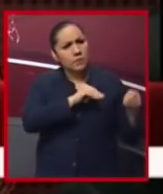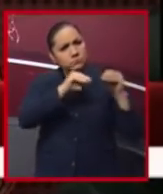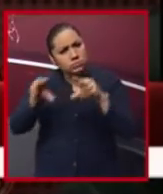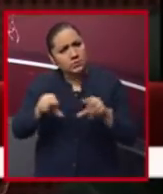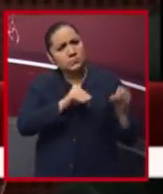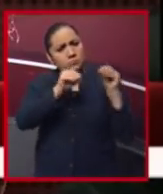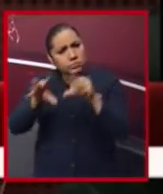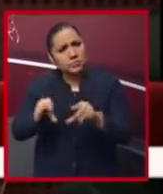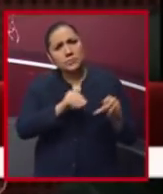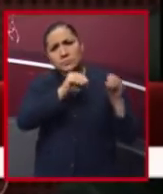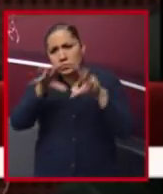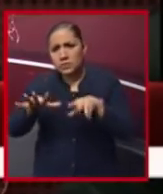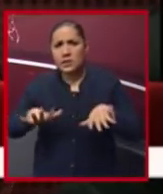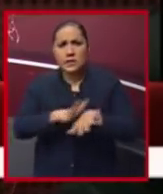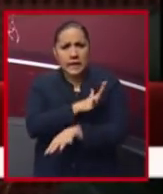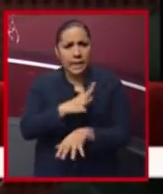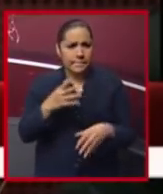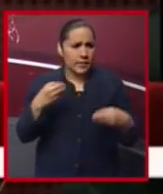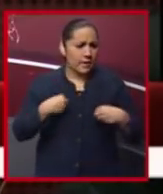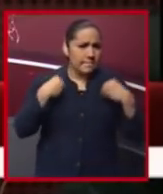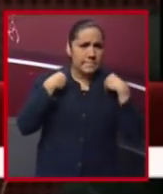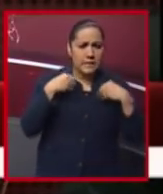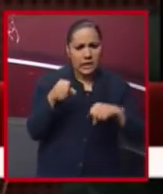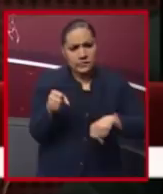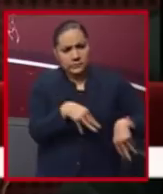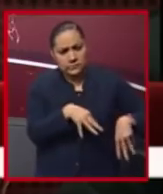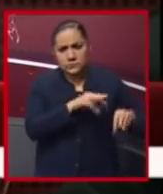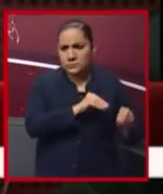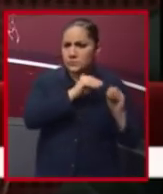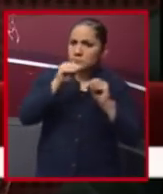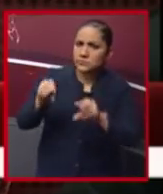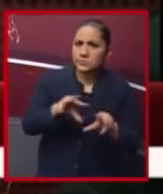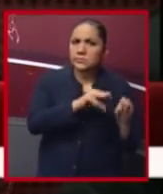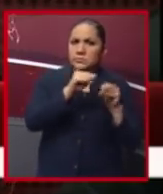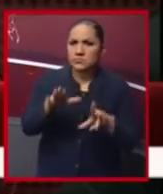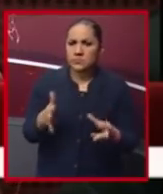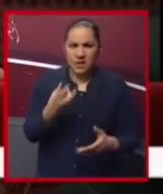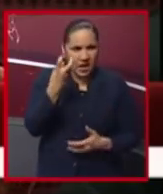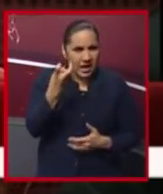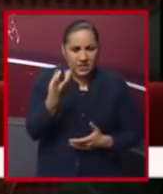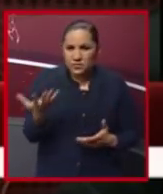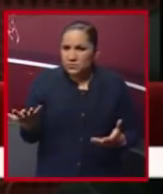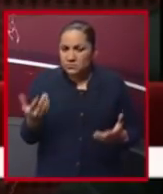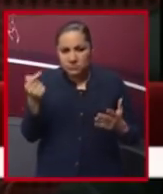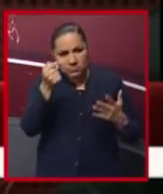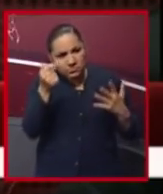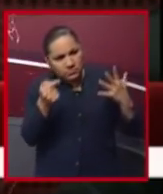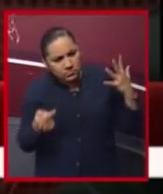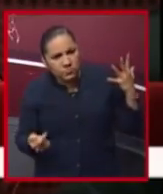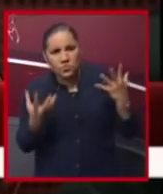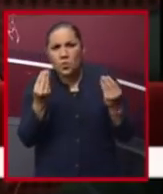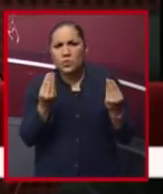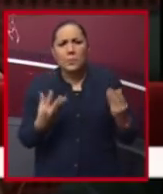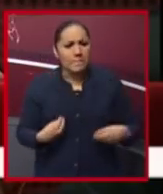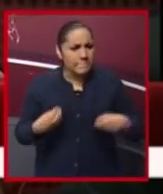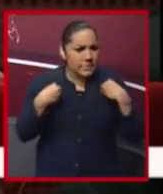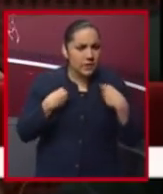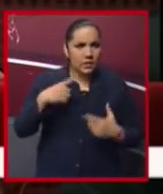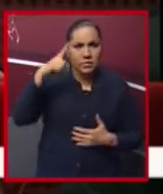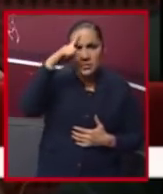de situaciones difíciles que cada día nos llenan de toda esta impotencia?